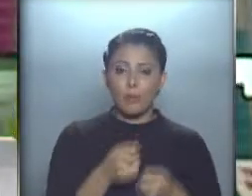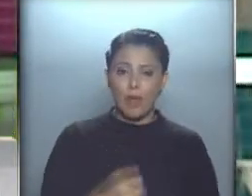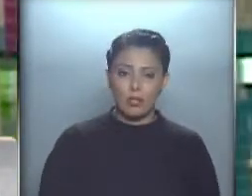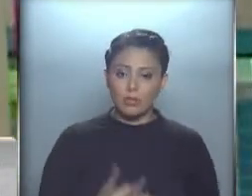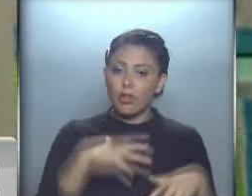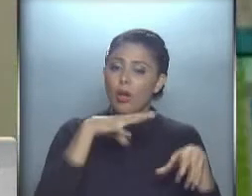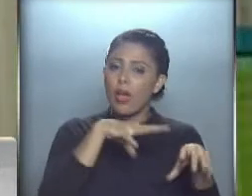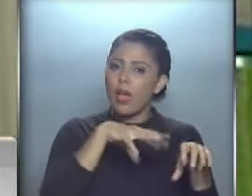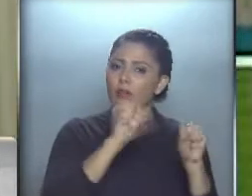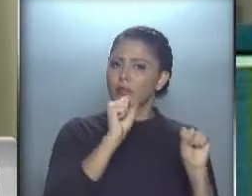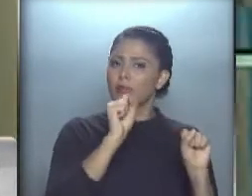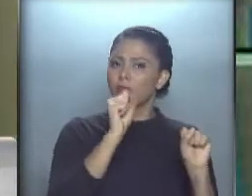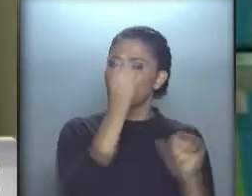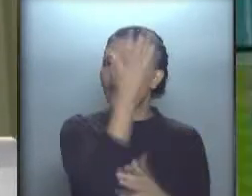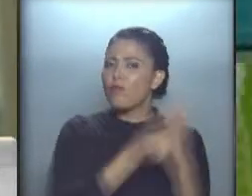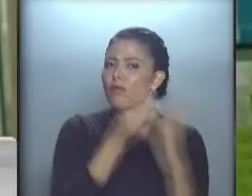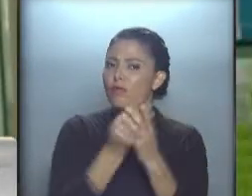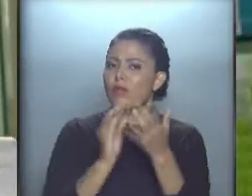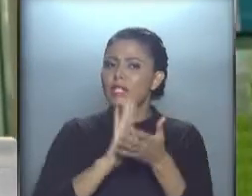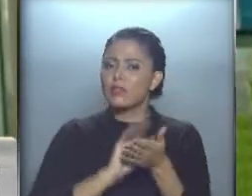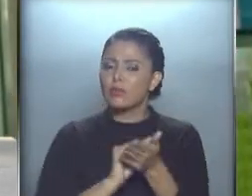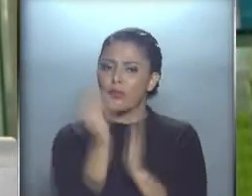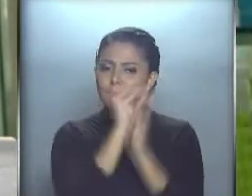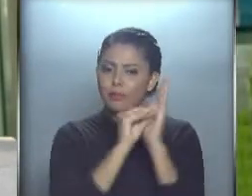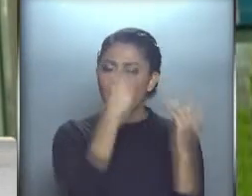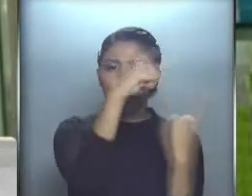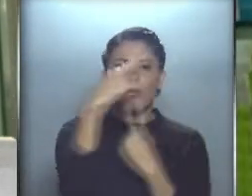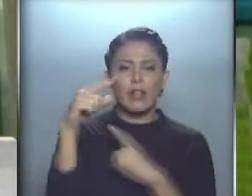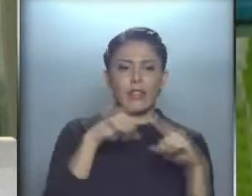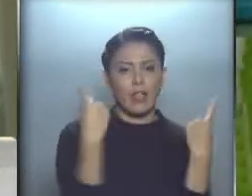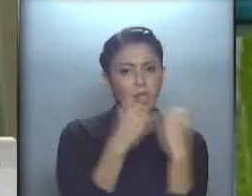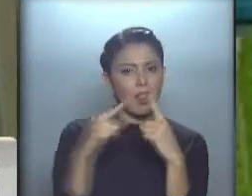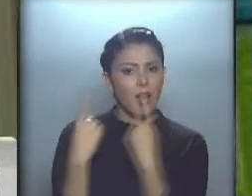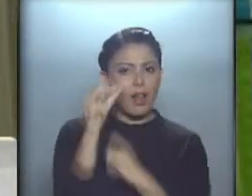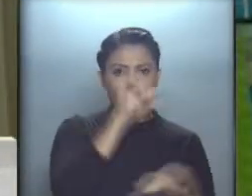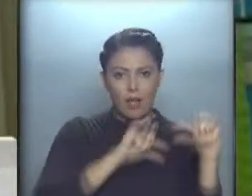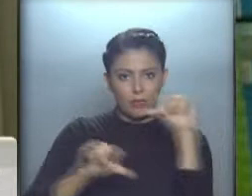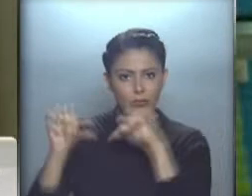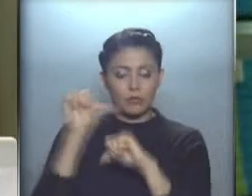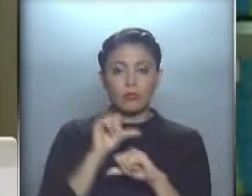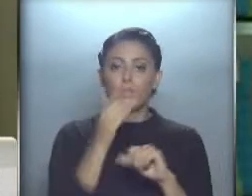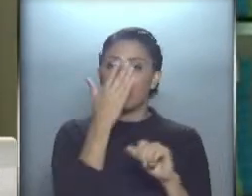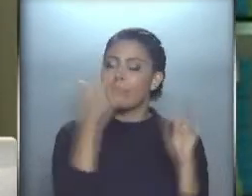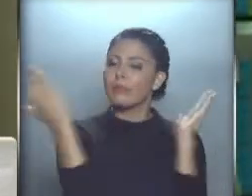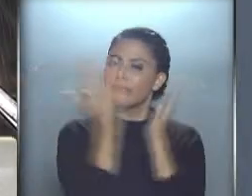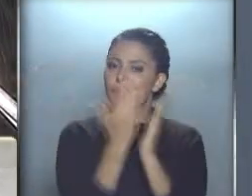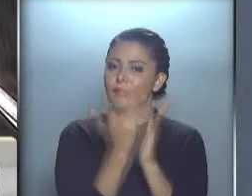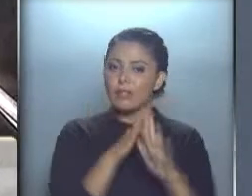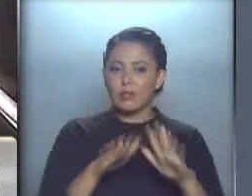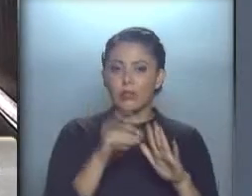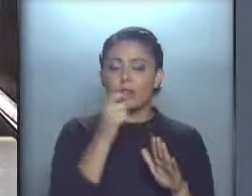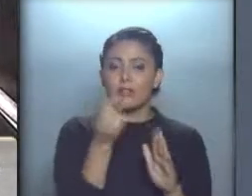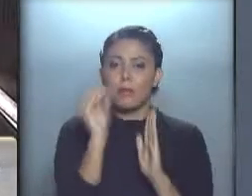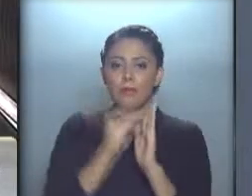detectado comportamientos dispares en la evolución de precios de los diferentes laboratorios y se analizarán los casos particulares que han tenido